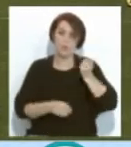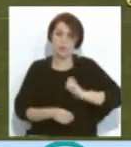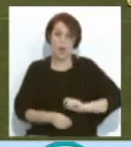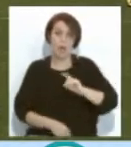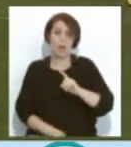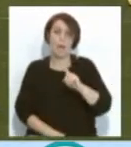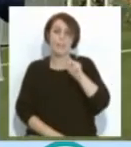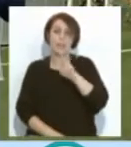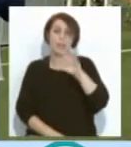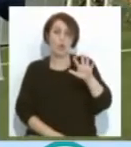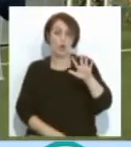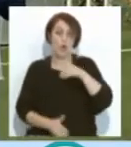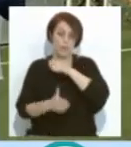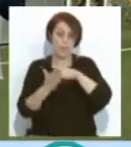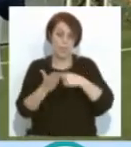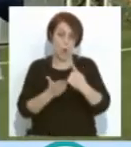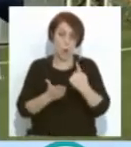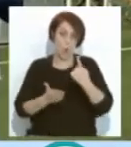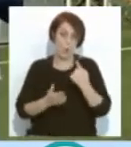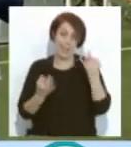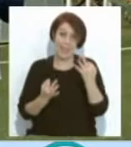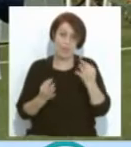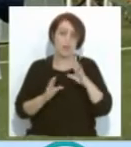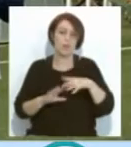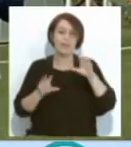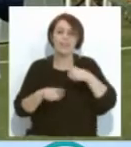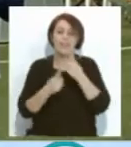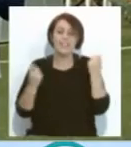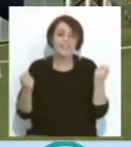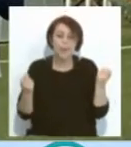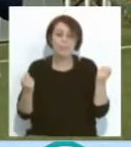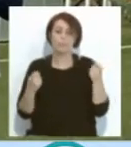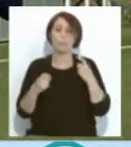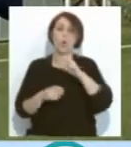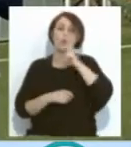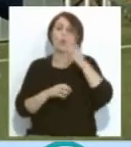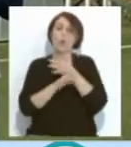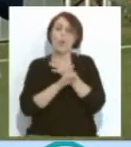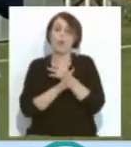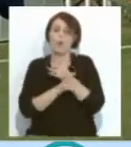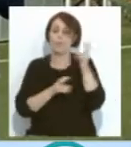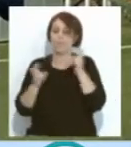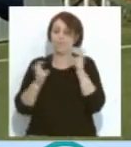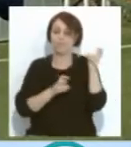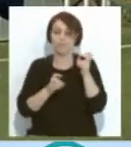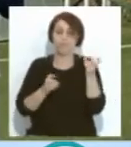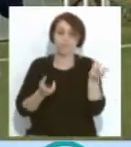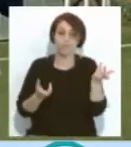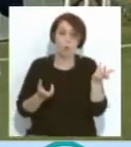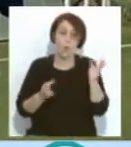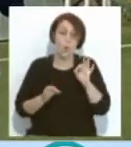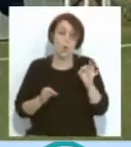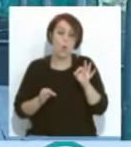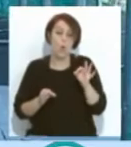fichas del primer equipo, y entienden que el Cádiz tiene necesidad de traer a otros jugadores, bien en su demarcación